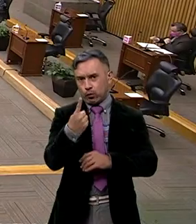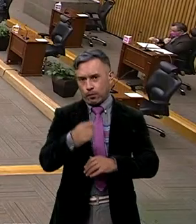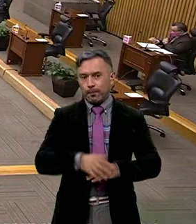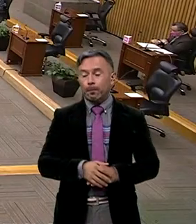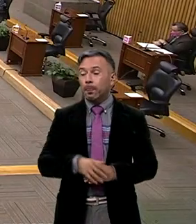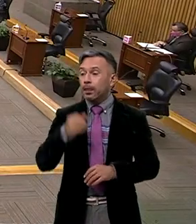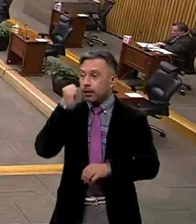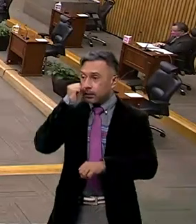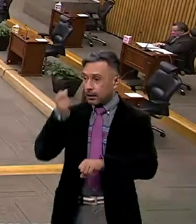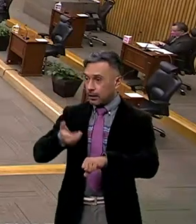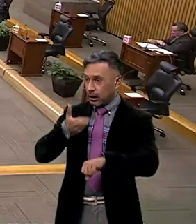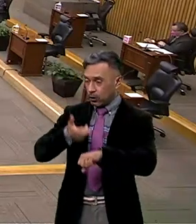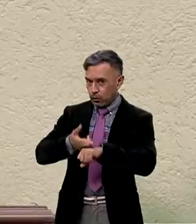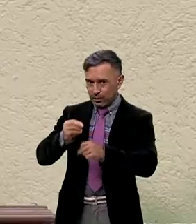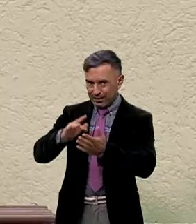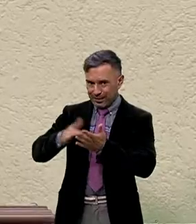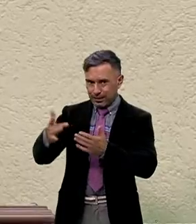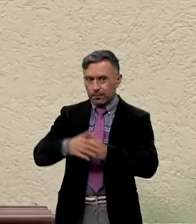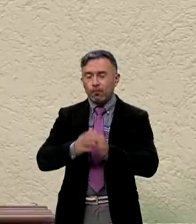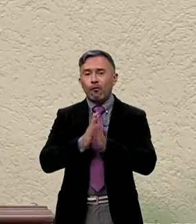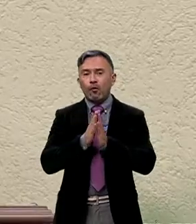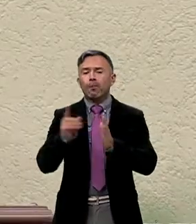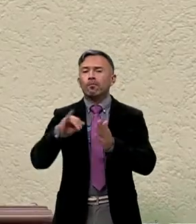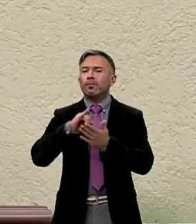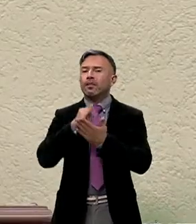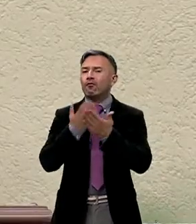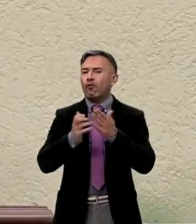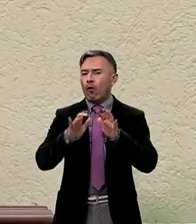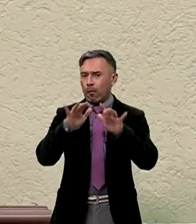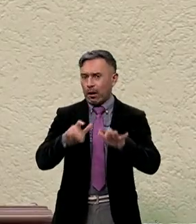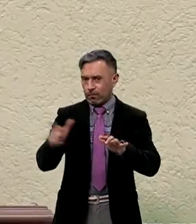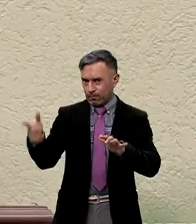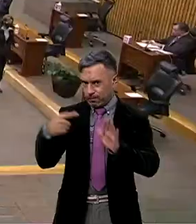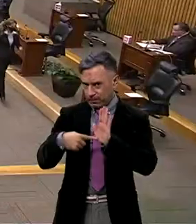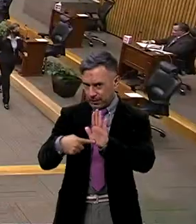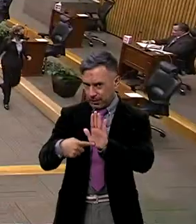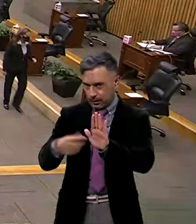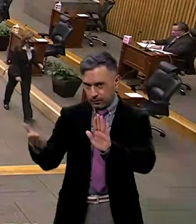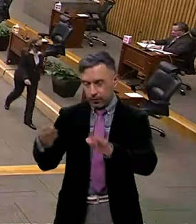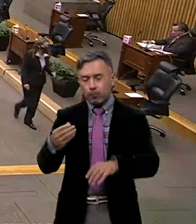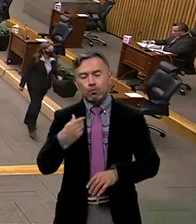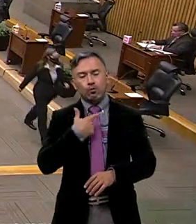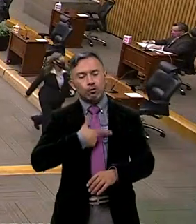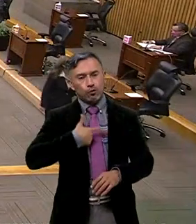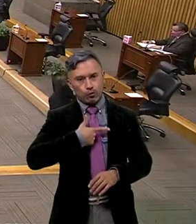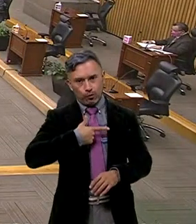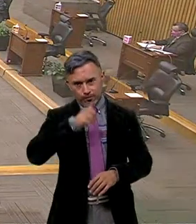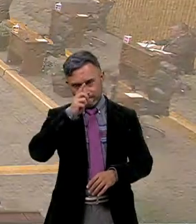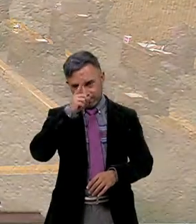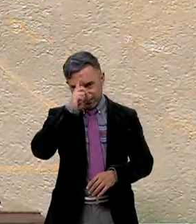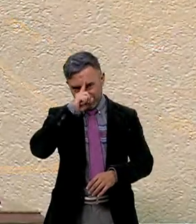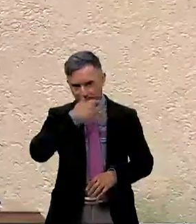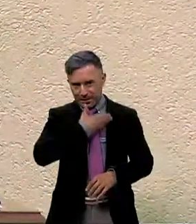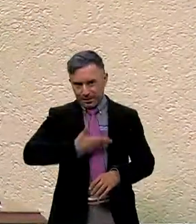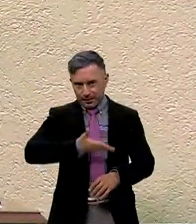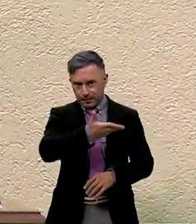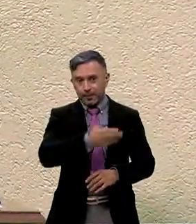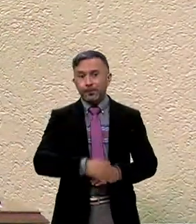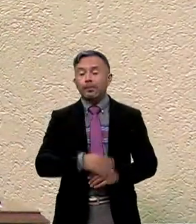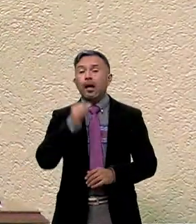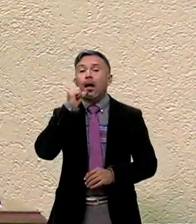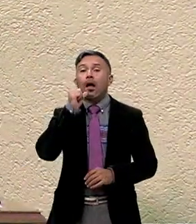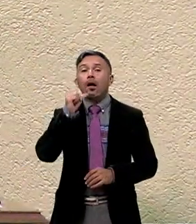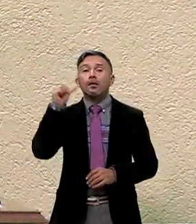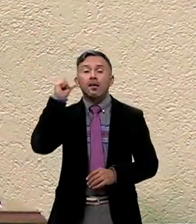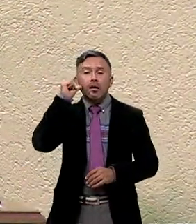le ruego que presente el informe mencionado con mucho gusto presidente el día de ayer se llevó a cabo la primera jornada